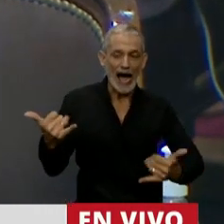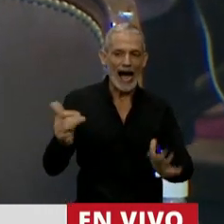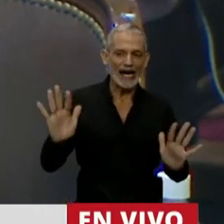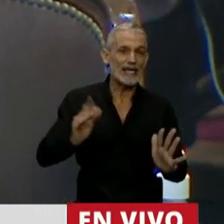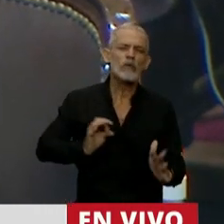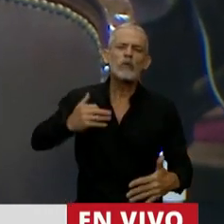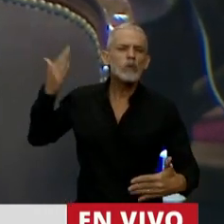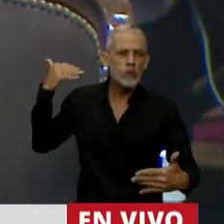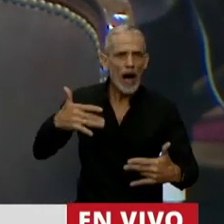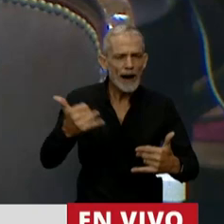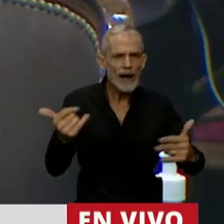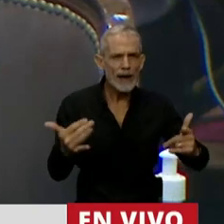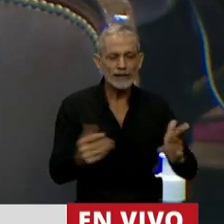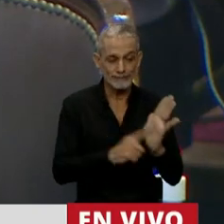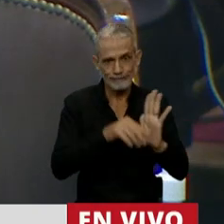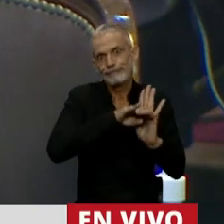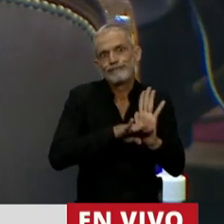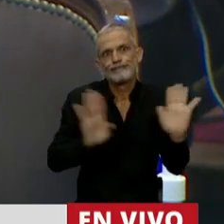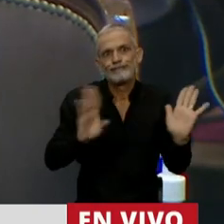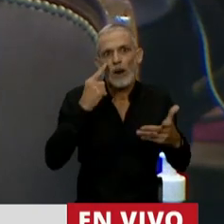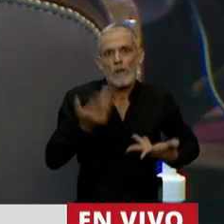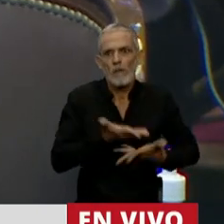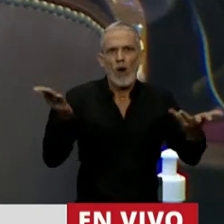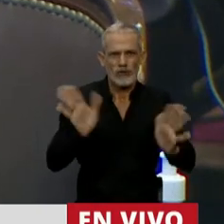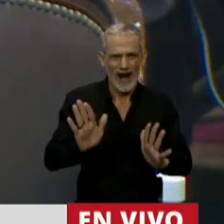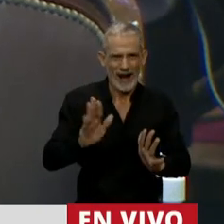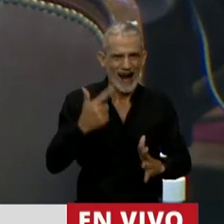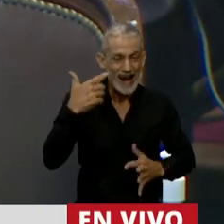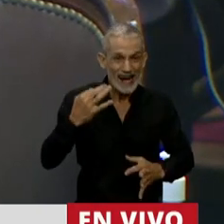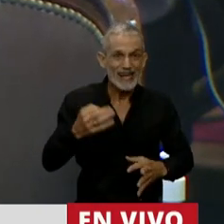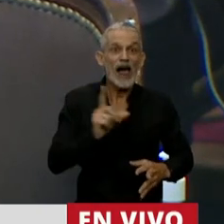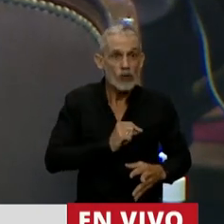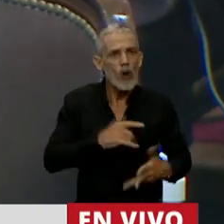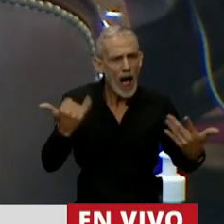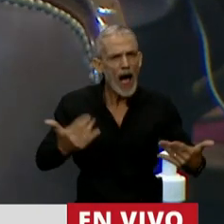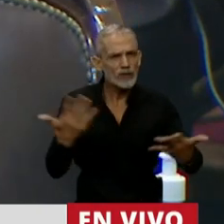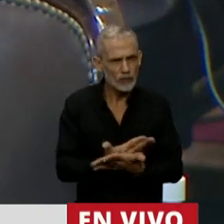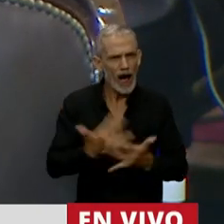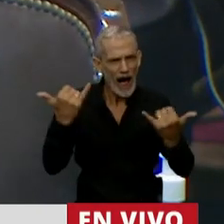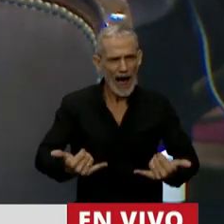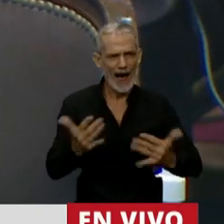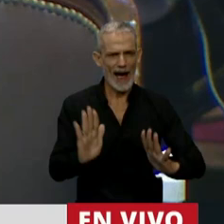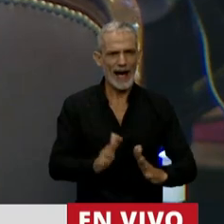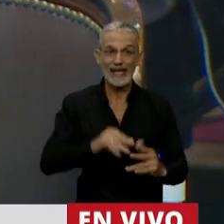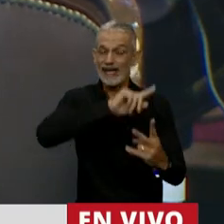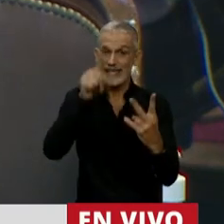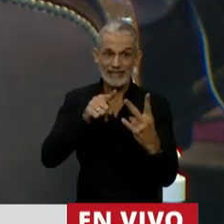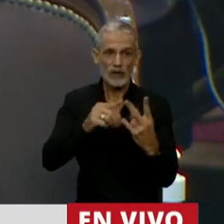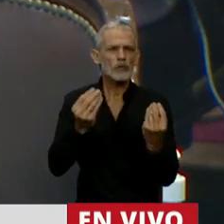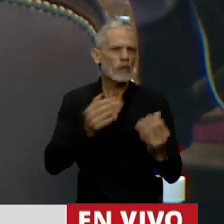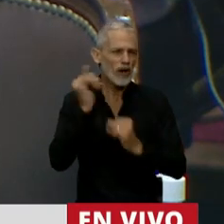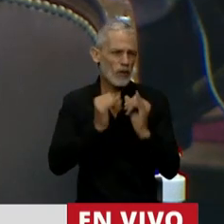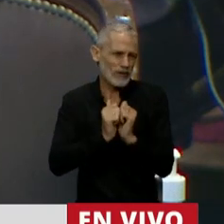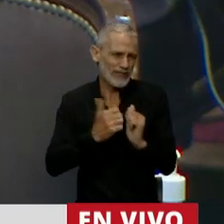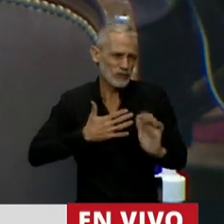hace décadas. Propone regularla, propone visibilizar una realidad que nos duele y mucho. En segundo lugar, ¿por qué cuento esta